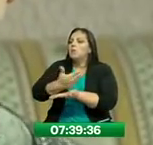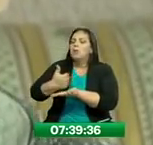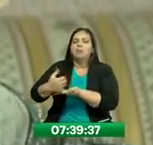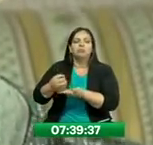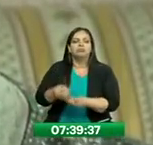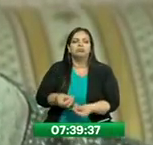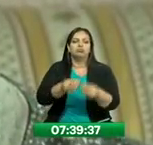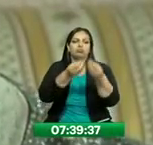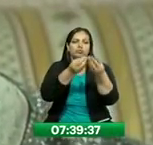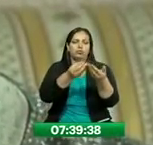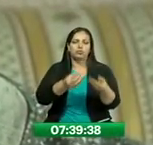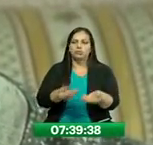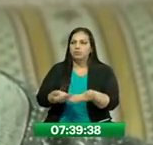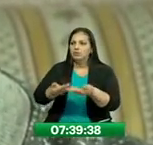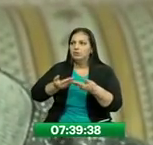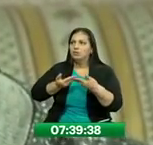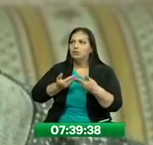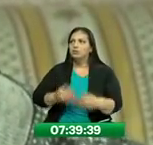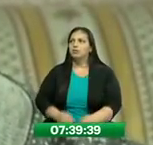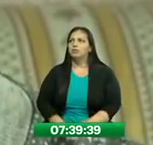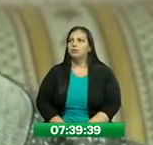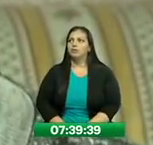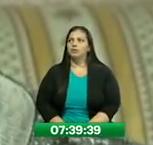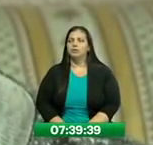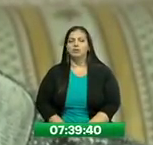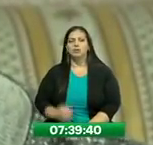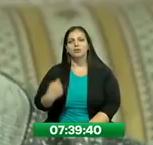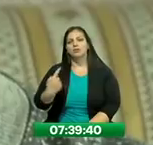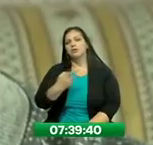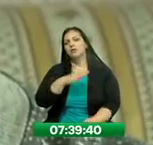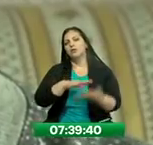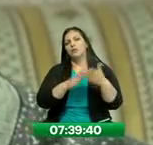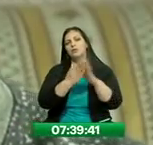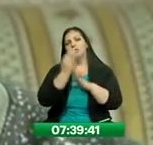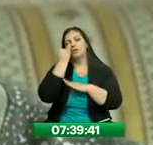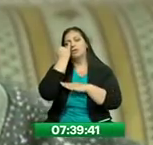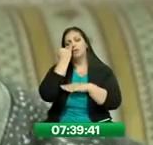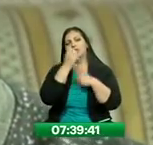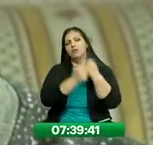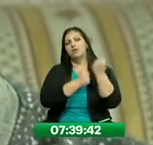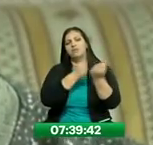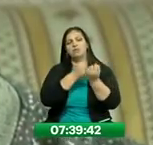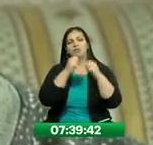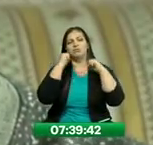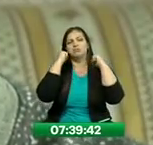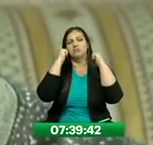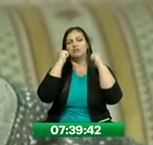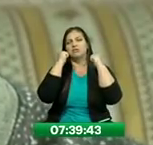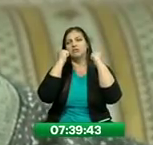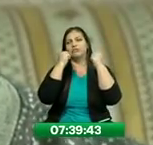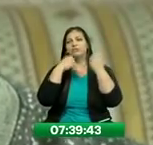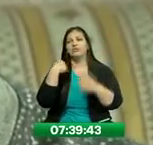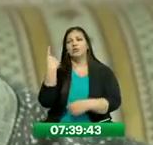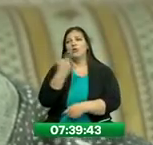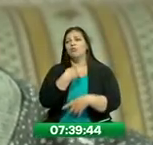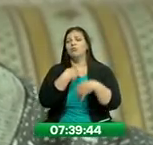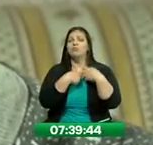también, nos unimos en la lucha de los indígenas, porque eso en realidad nos afectaba a todos, esas medidas nos afectaban a